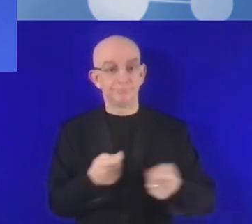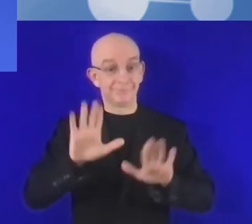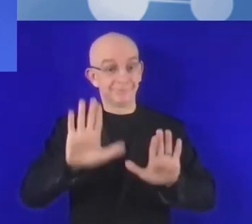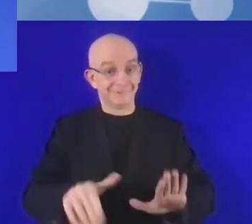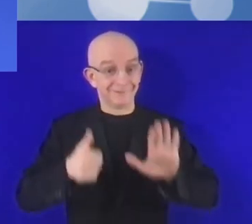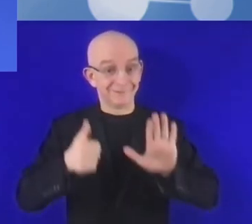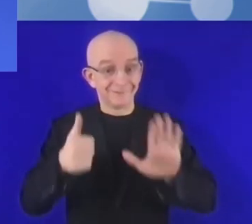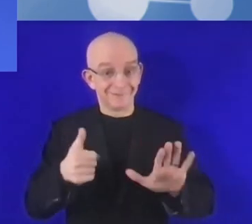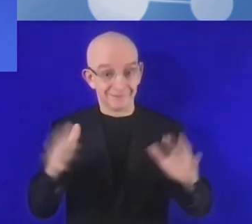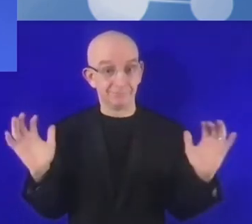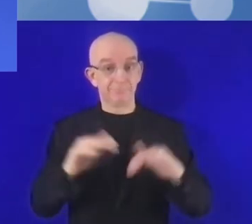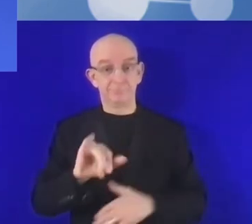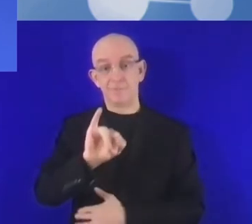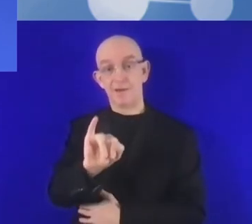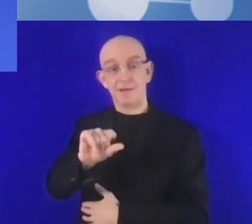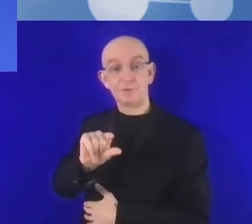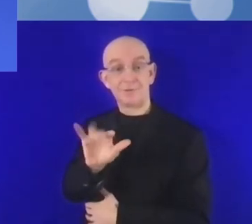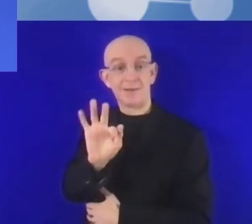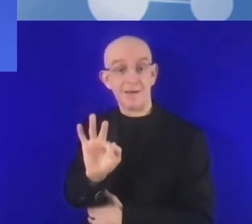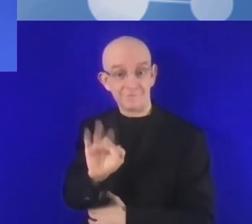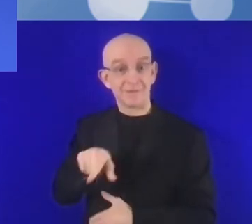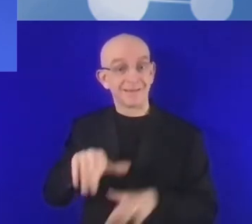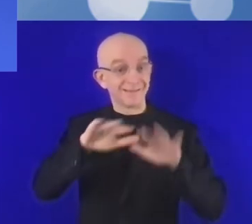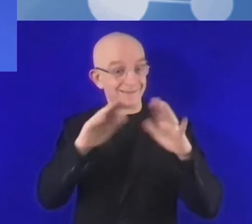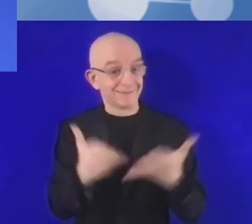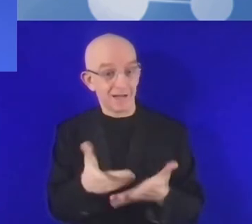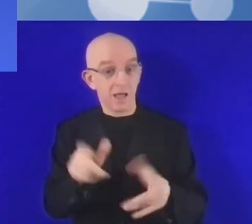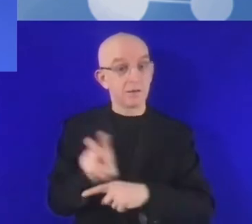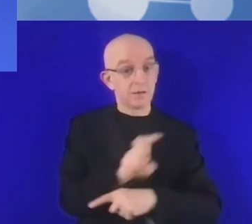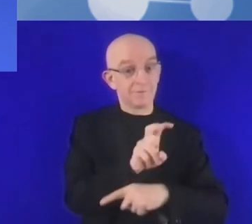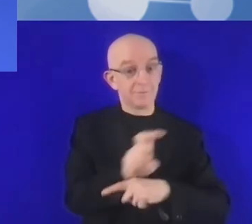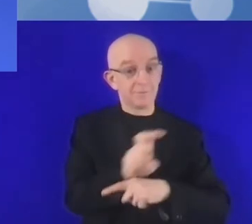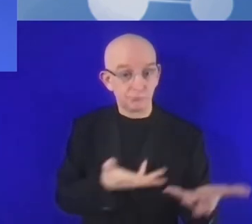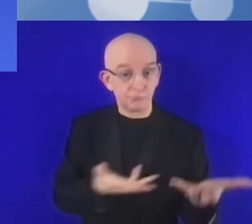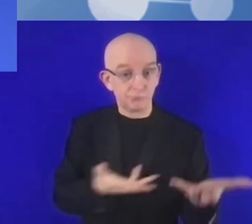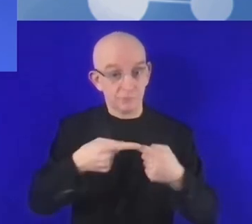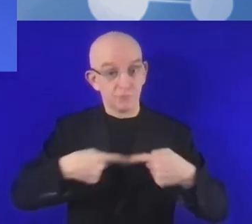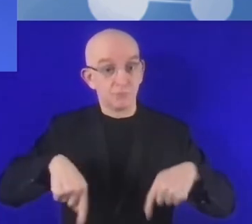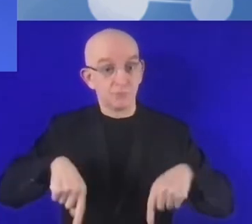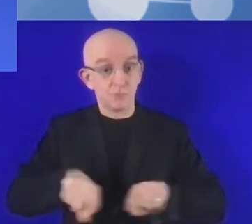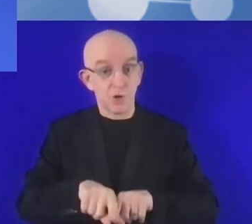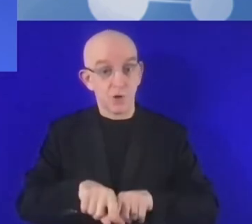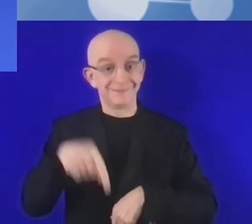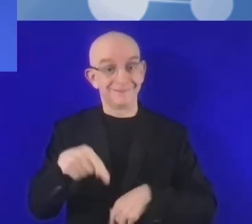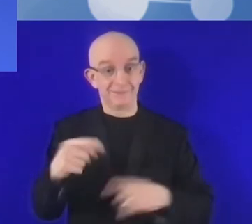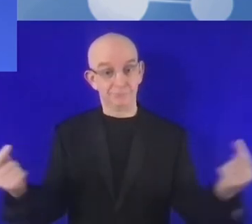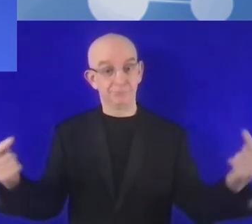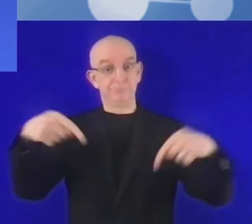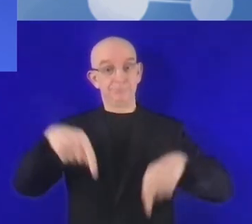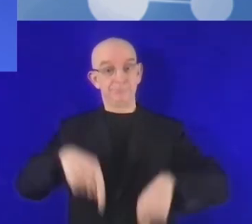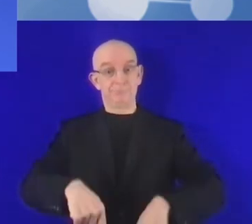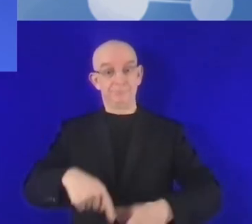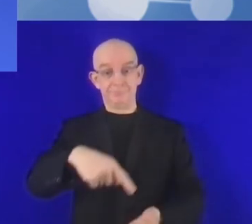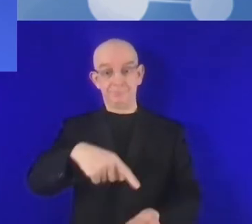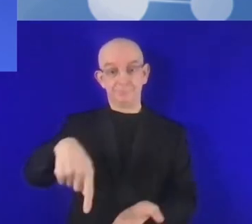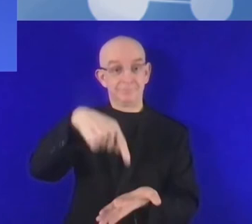La perspectiva de este foro se está cambiando desde hace muchos años. Es decir, no hablamos sola y